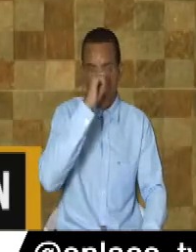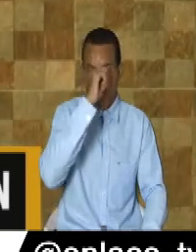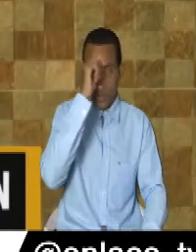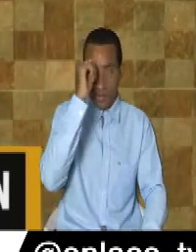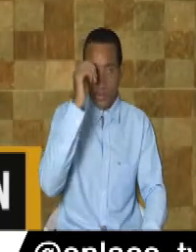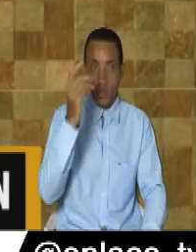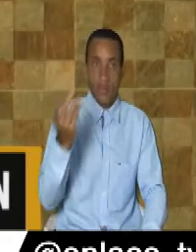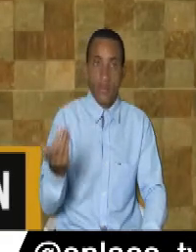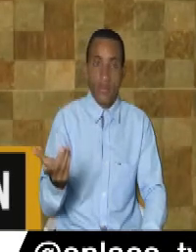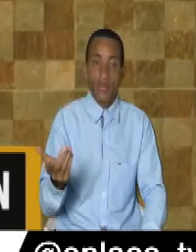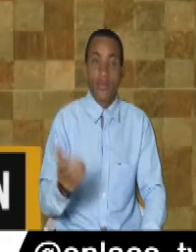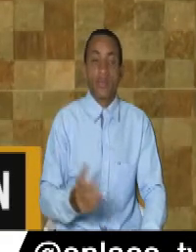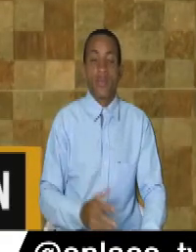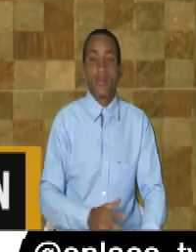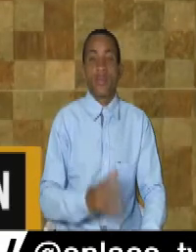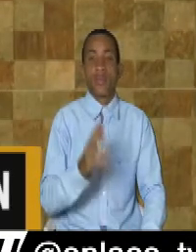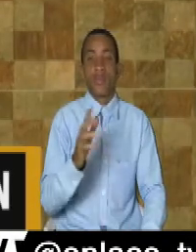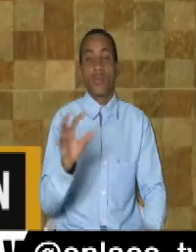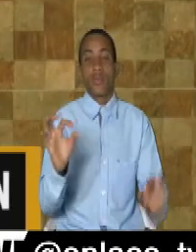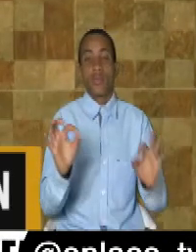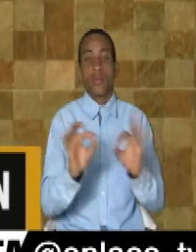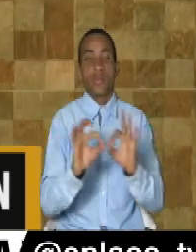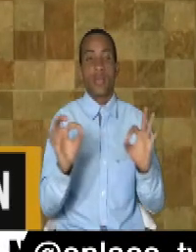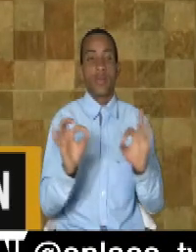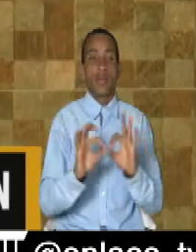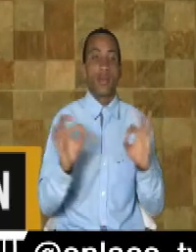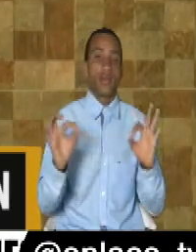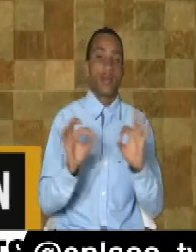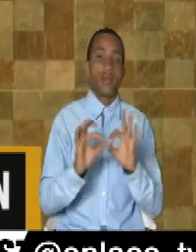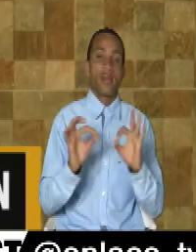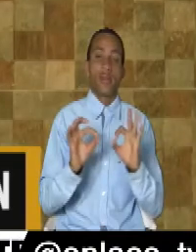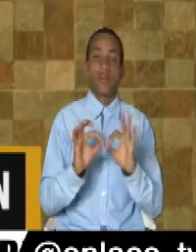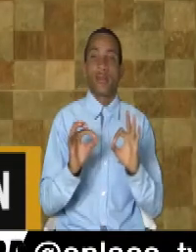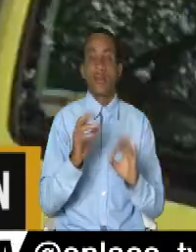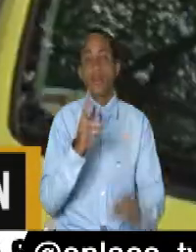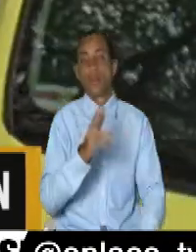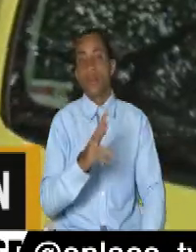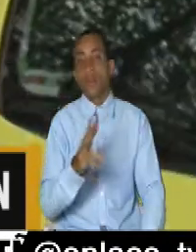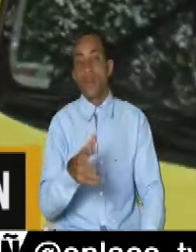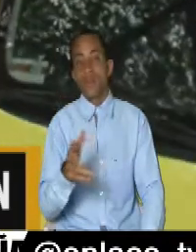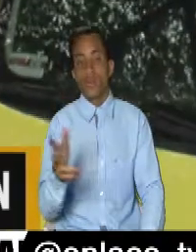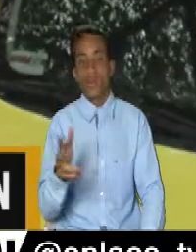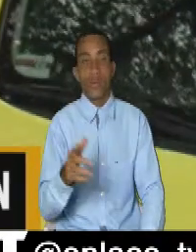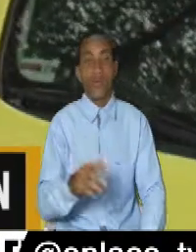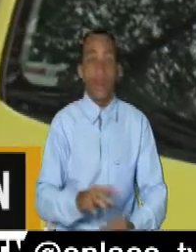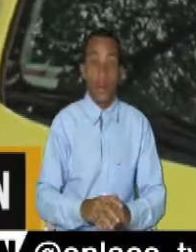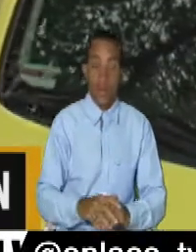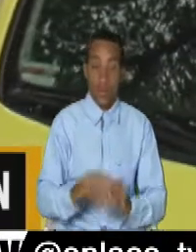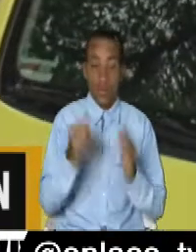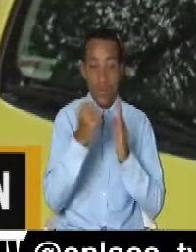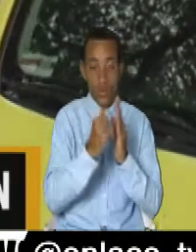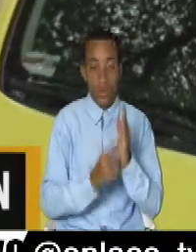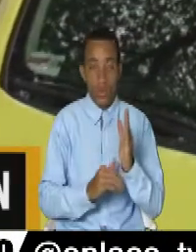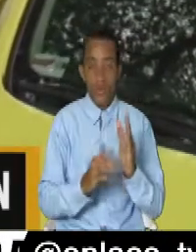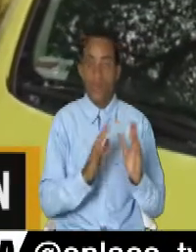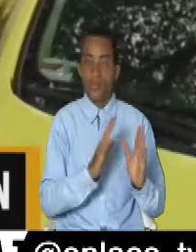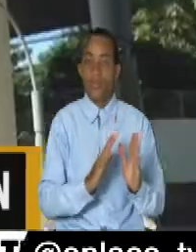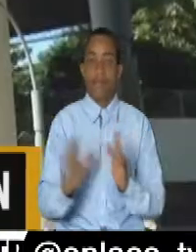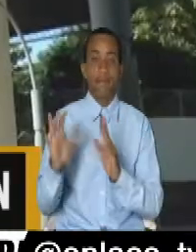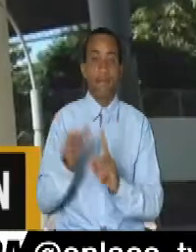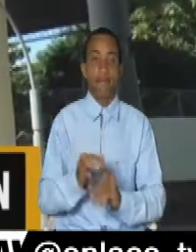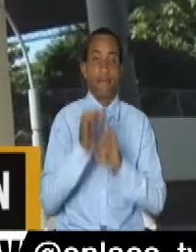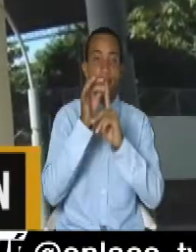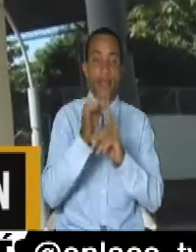las misas, bendición de vehículos entre las misas. Una programación especial que desde el barrio Palmira invita